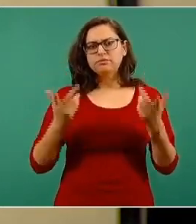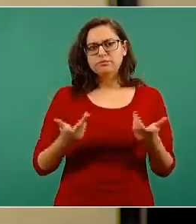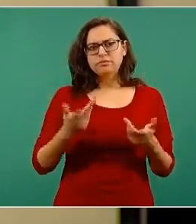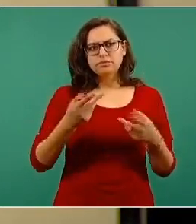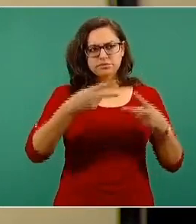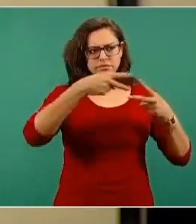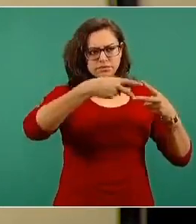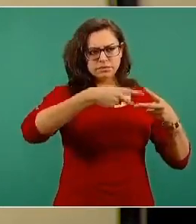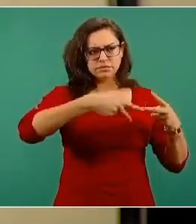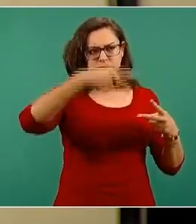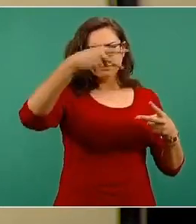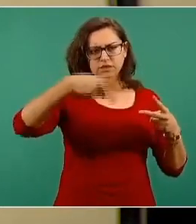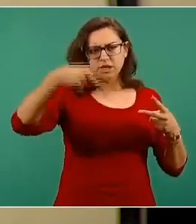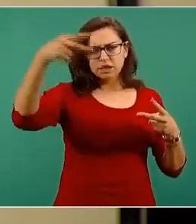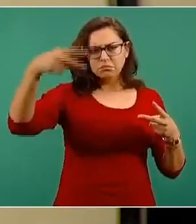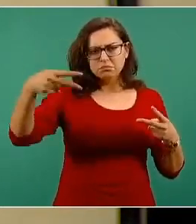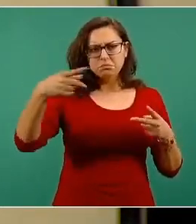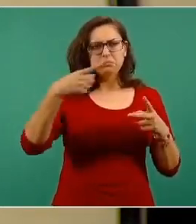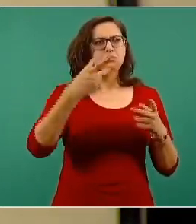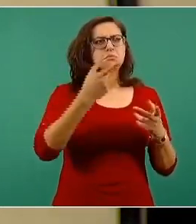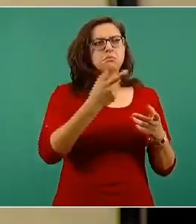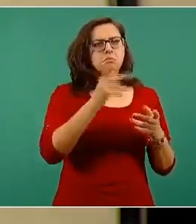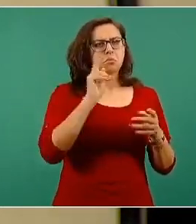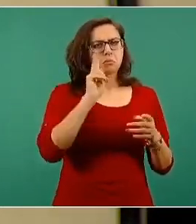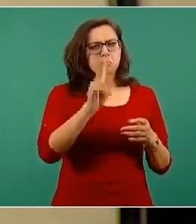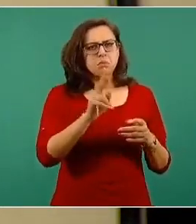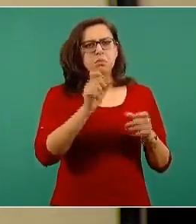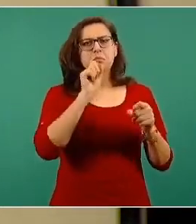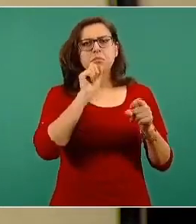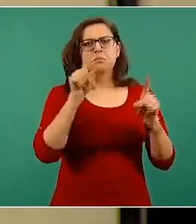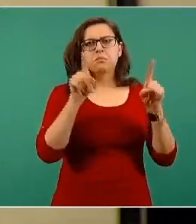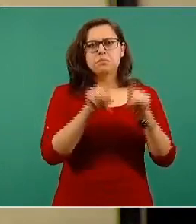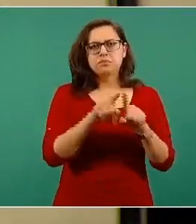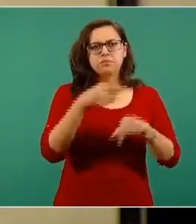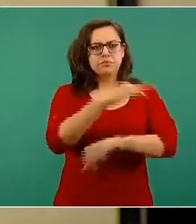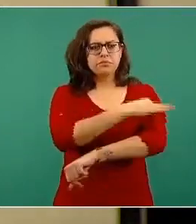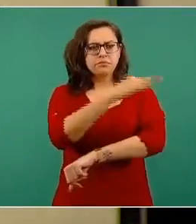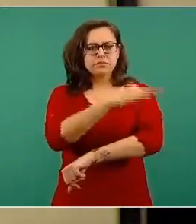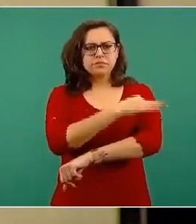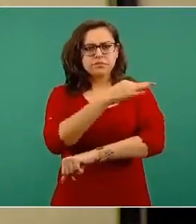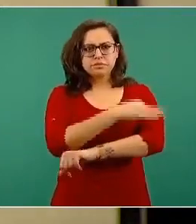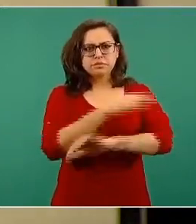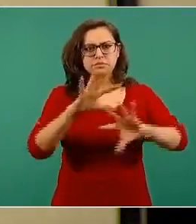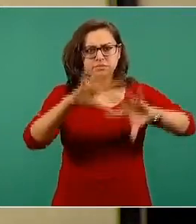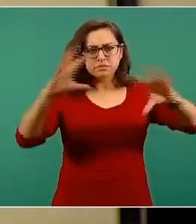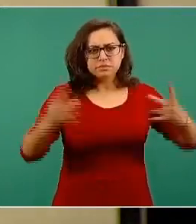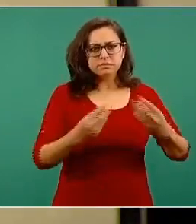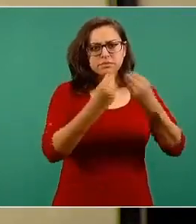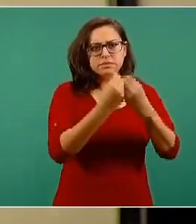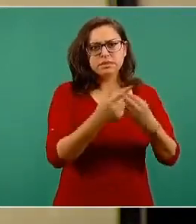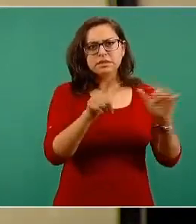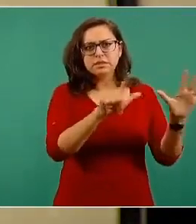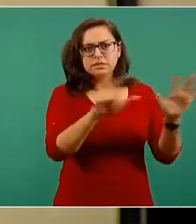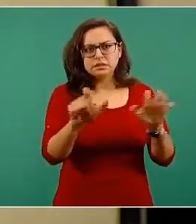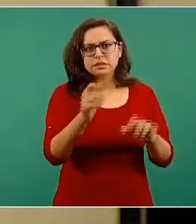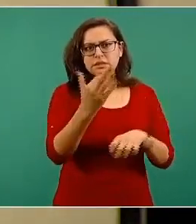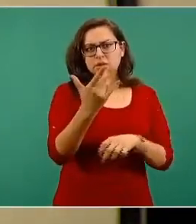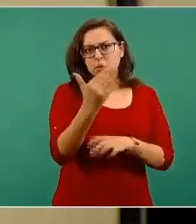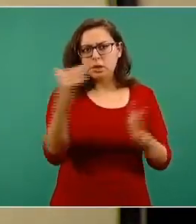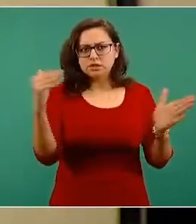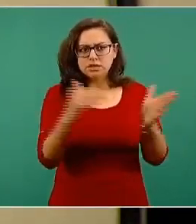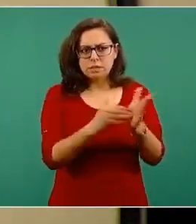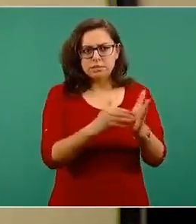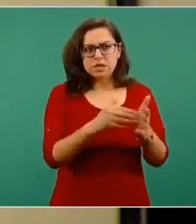gráficas nos mostraban que van poco más de 750,000 trabajadores de la salud de primera línea que han recibido al